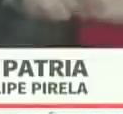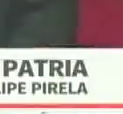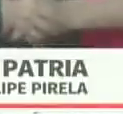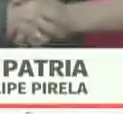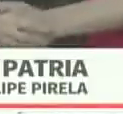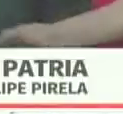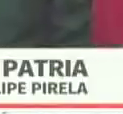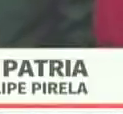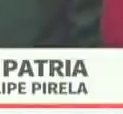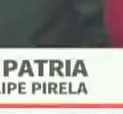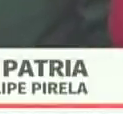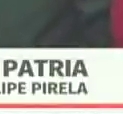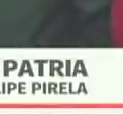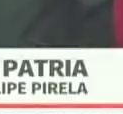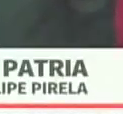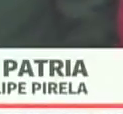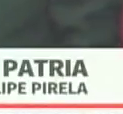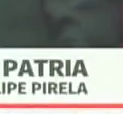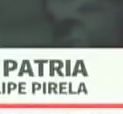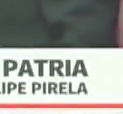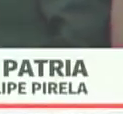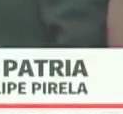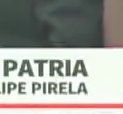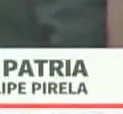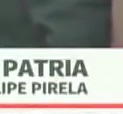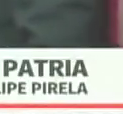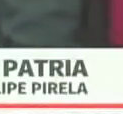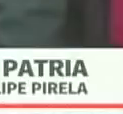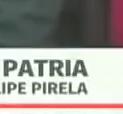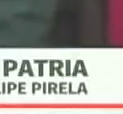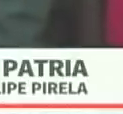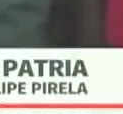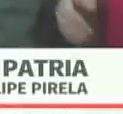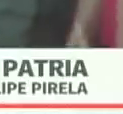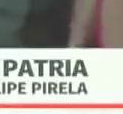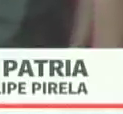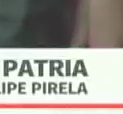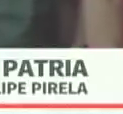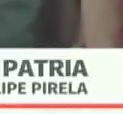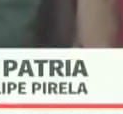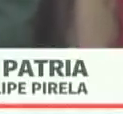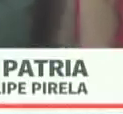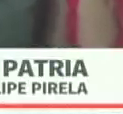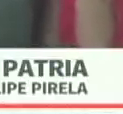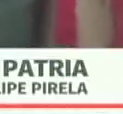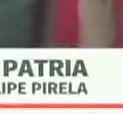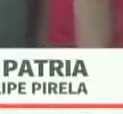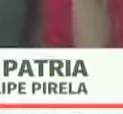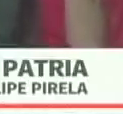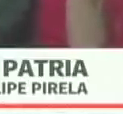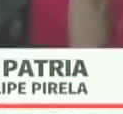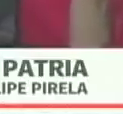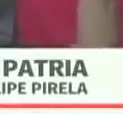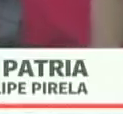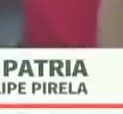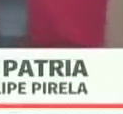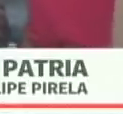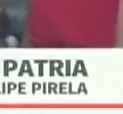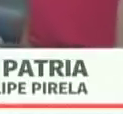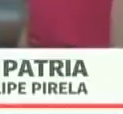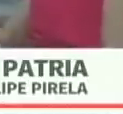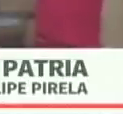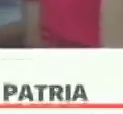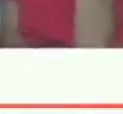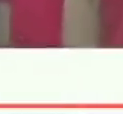General del pueblo, general de la patria, voy a leer para mis hermanos